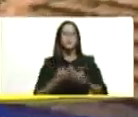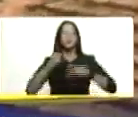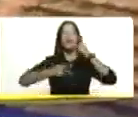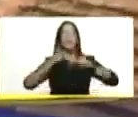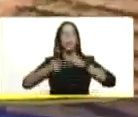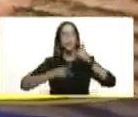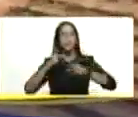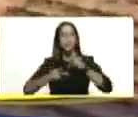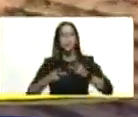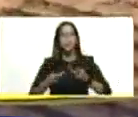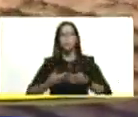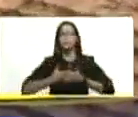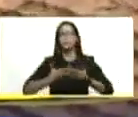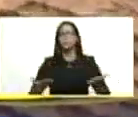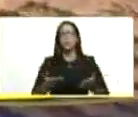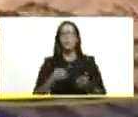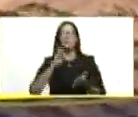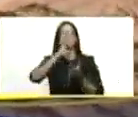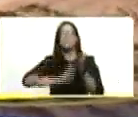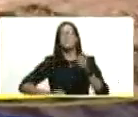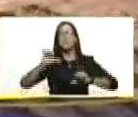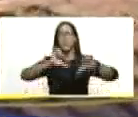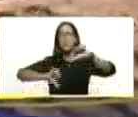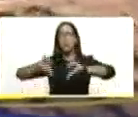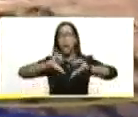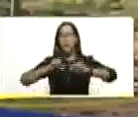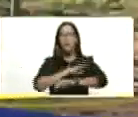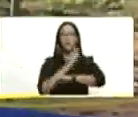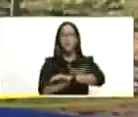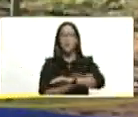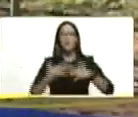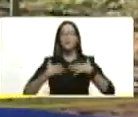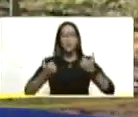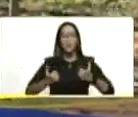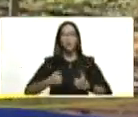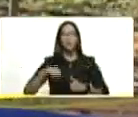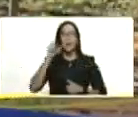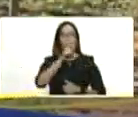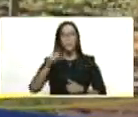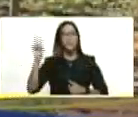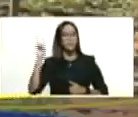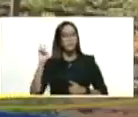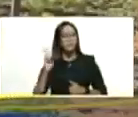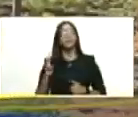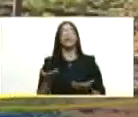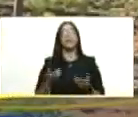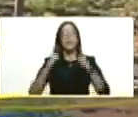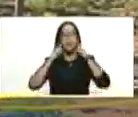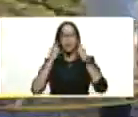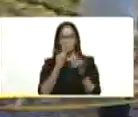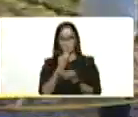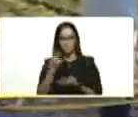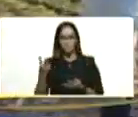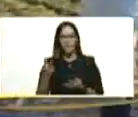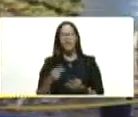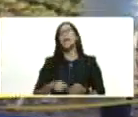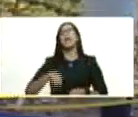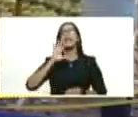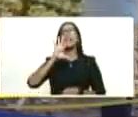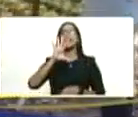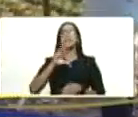producción sin químico, para fortalecer la salud del venezolano y contemplar en el marco del quinto objetivo